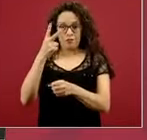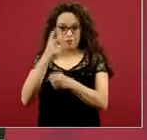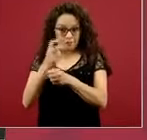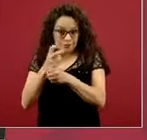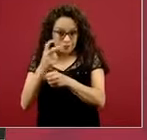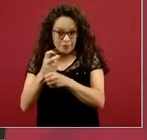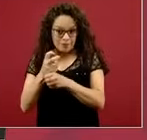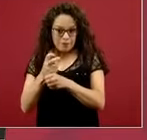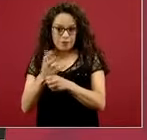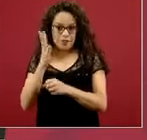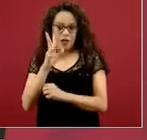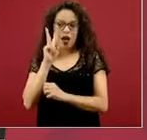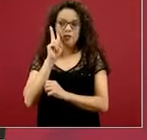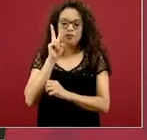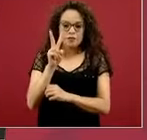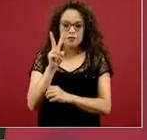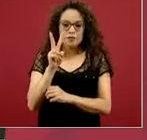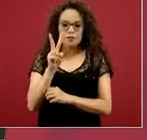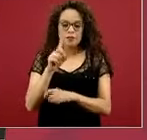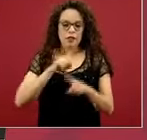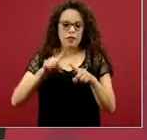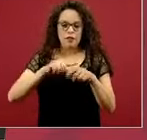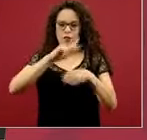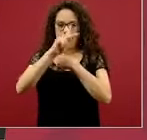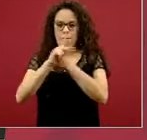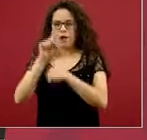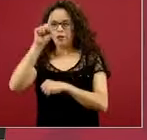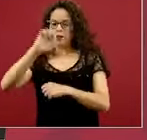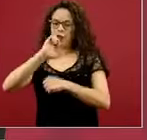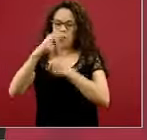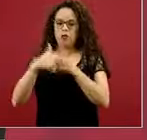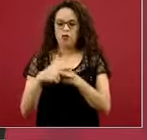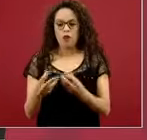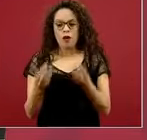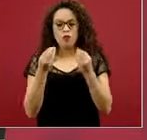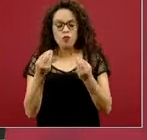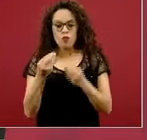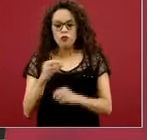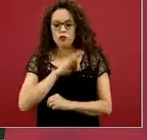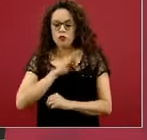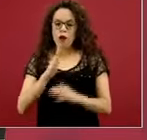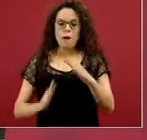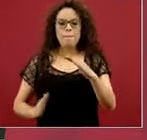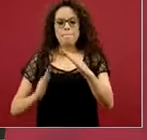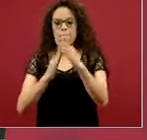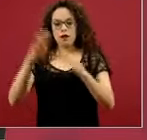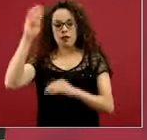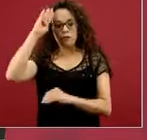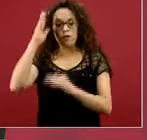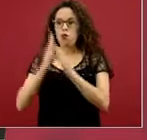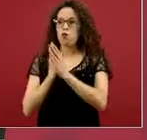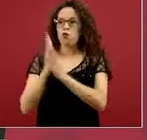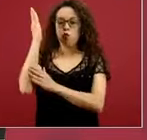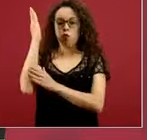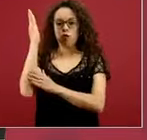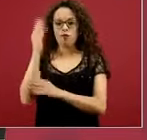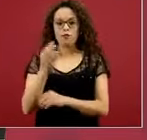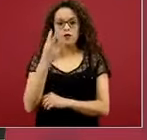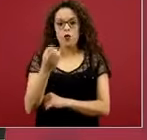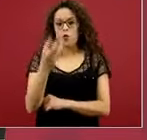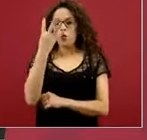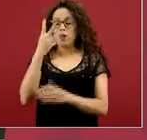se ha visto en gran parte de los países europeos, muchos de ellos han alcanzado picos muy superiores, hasta 3, hasta